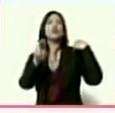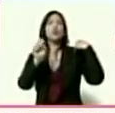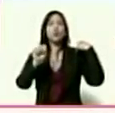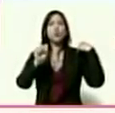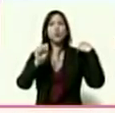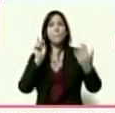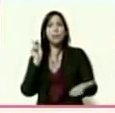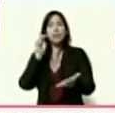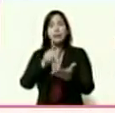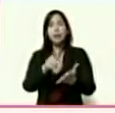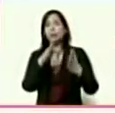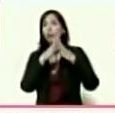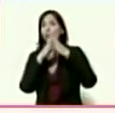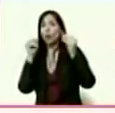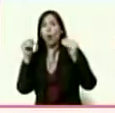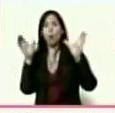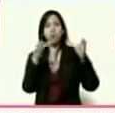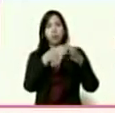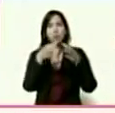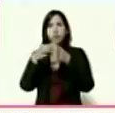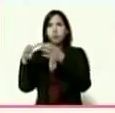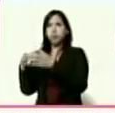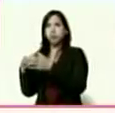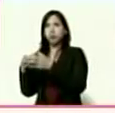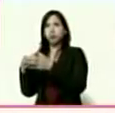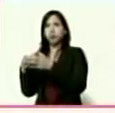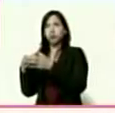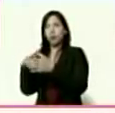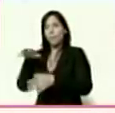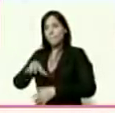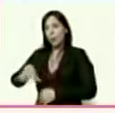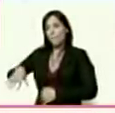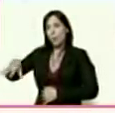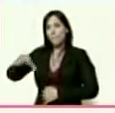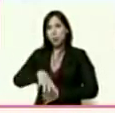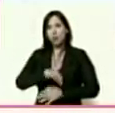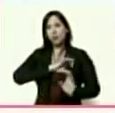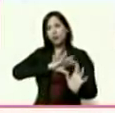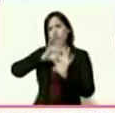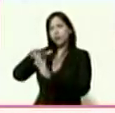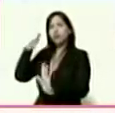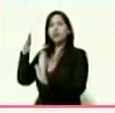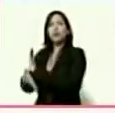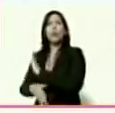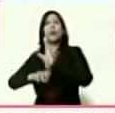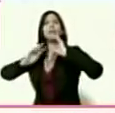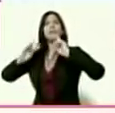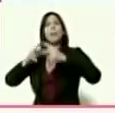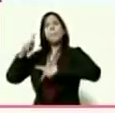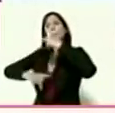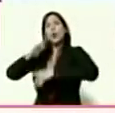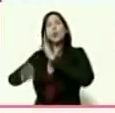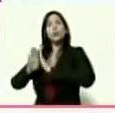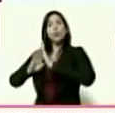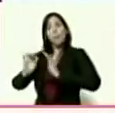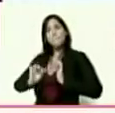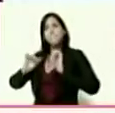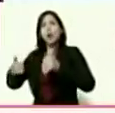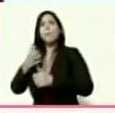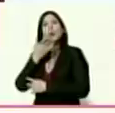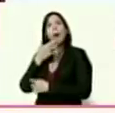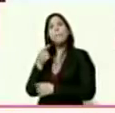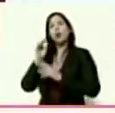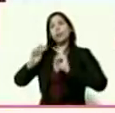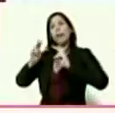presentes todos los equipos de los estados sobre el tema productivo. Arrancamos pronto con el tema de la